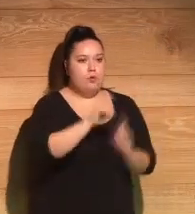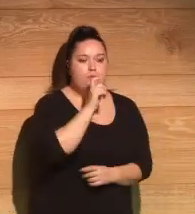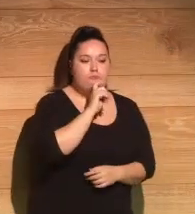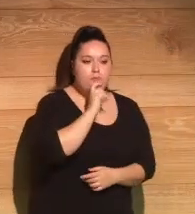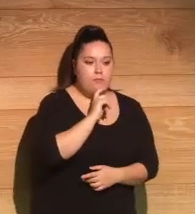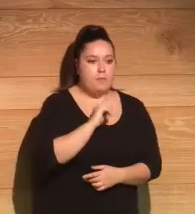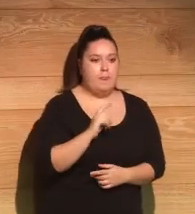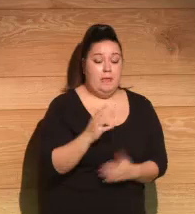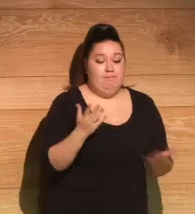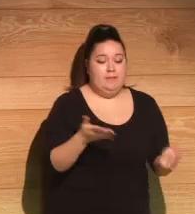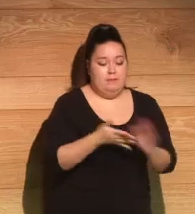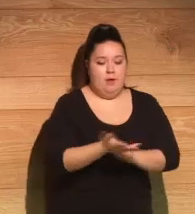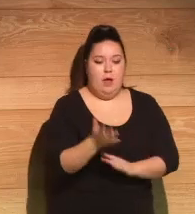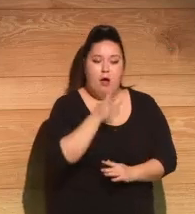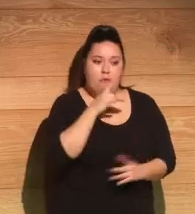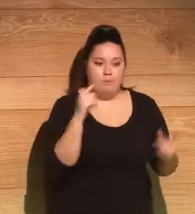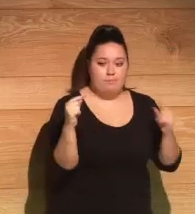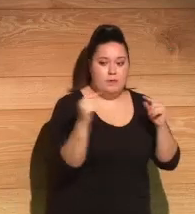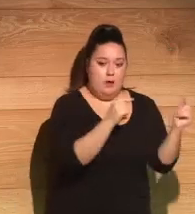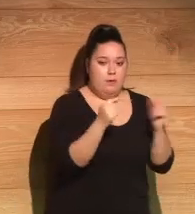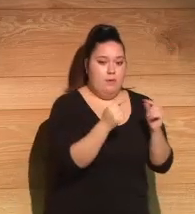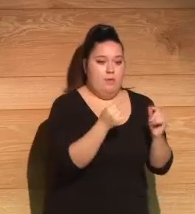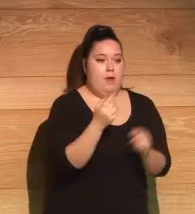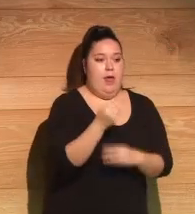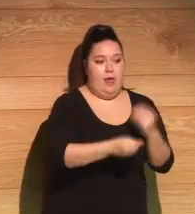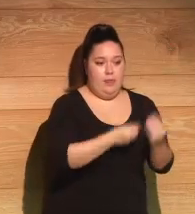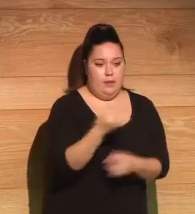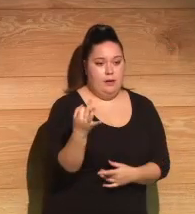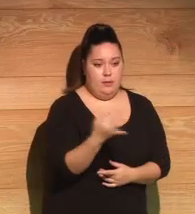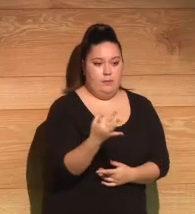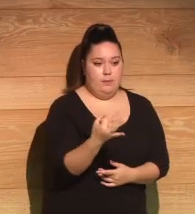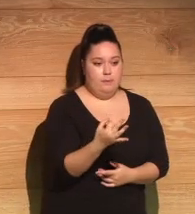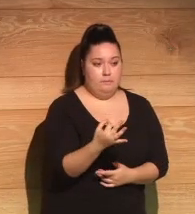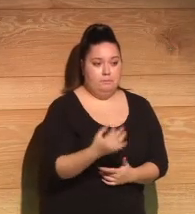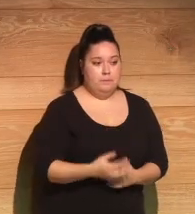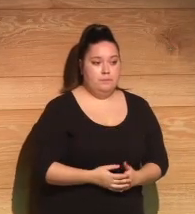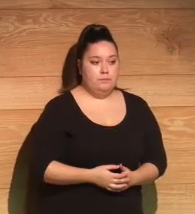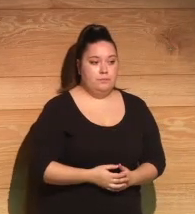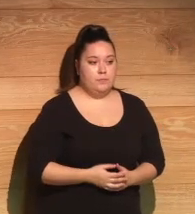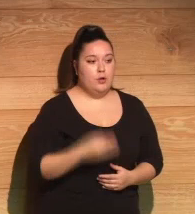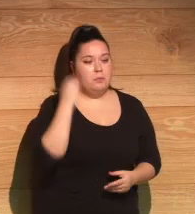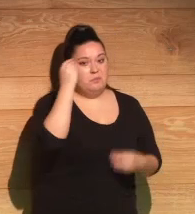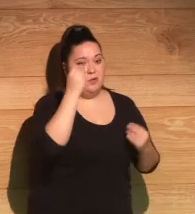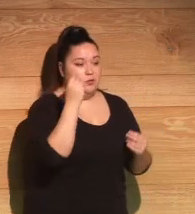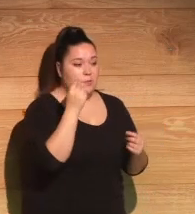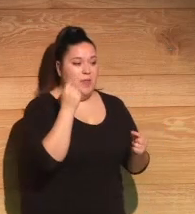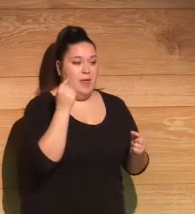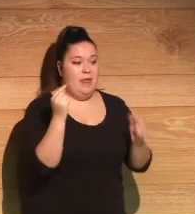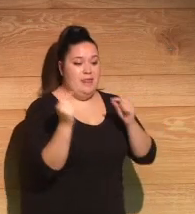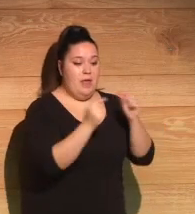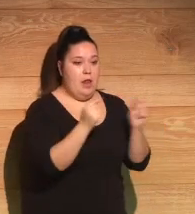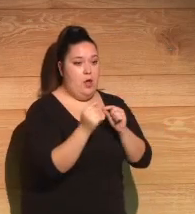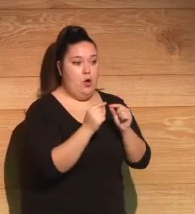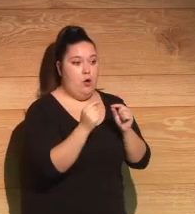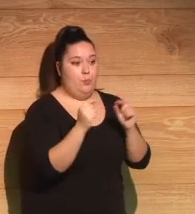diálogo que deberíamos empezar a realizar, ¿no? De todas formas, que yo creo que es un diálogo absolutamente